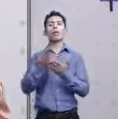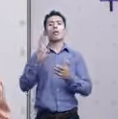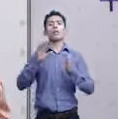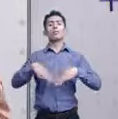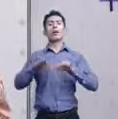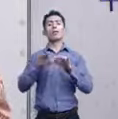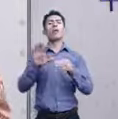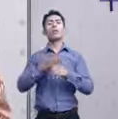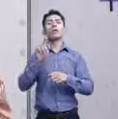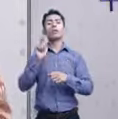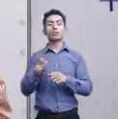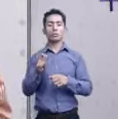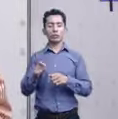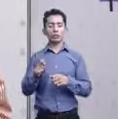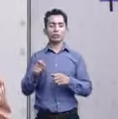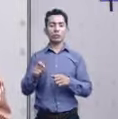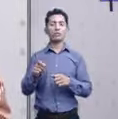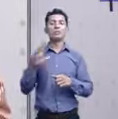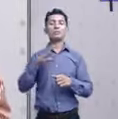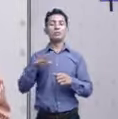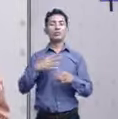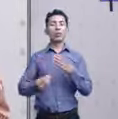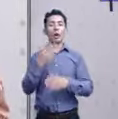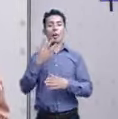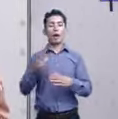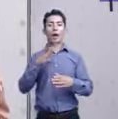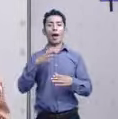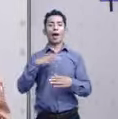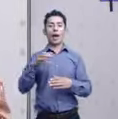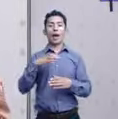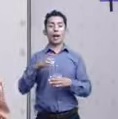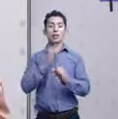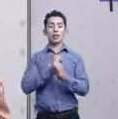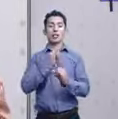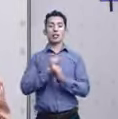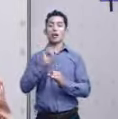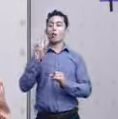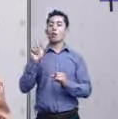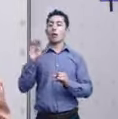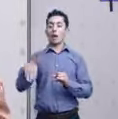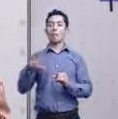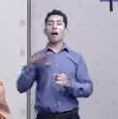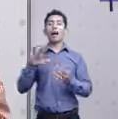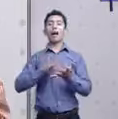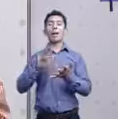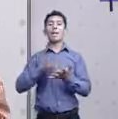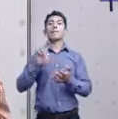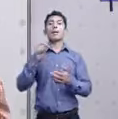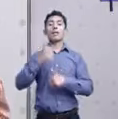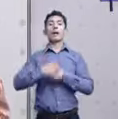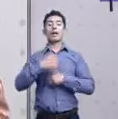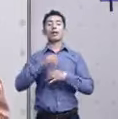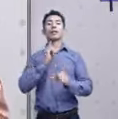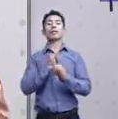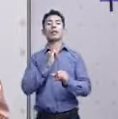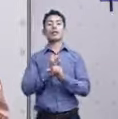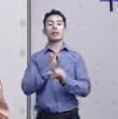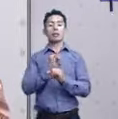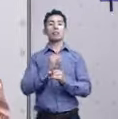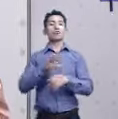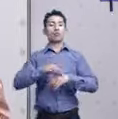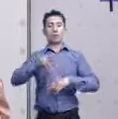importante que traemos es, propondremos la apertura de un campus virtual de la UNAM que ofertará 20 carreras en línea, el cual va a ser